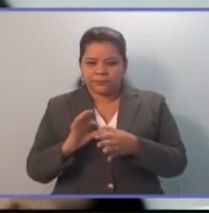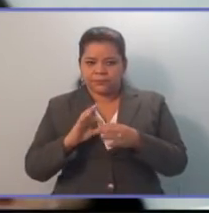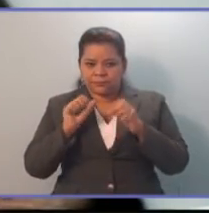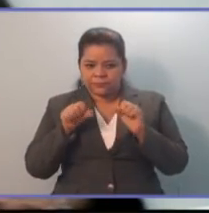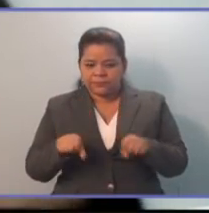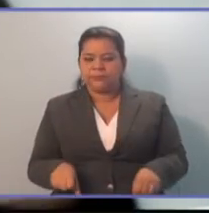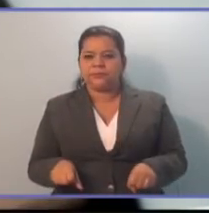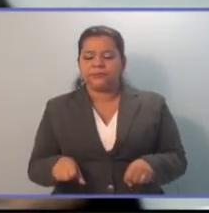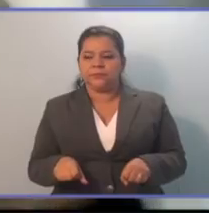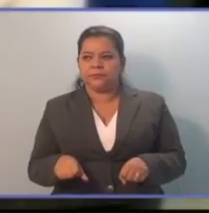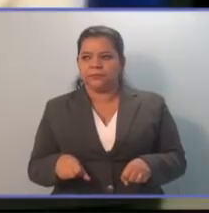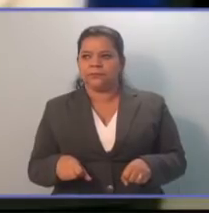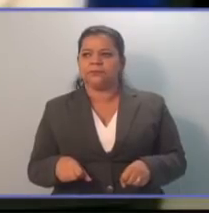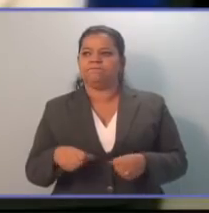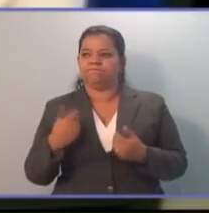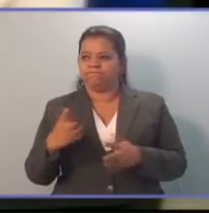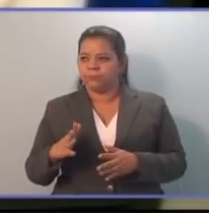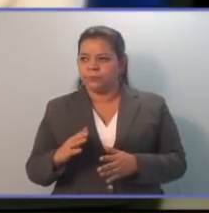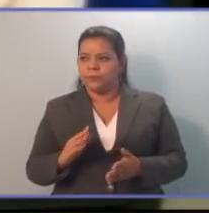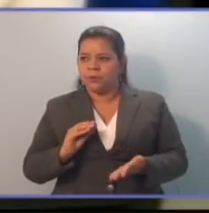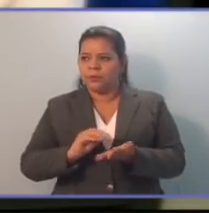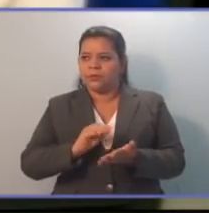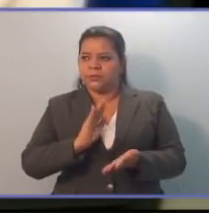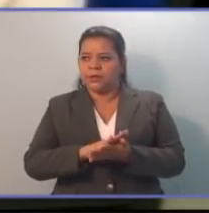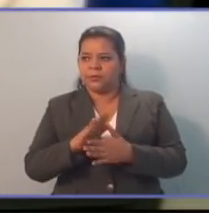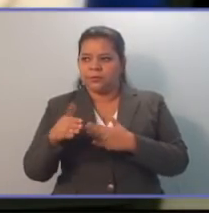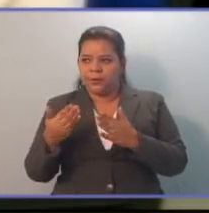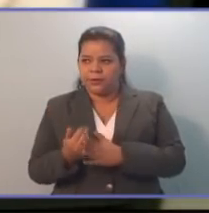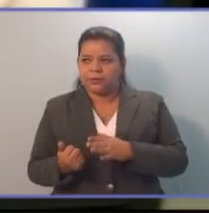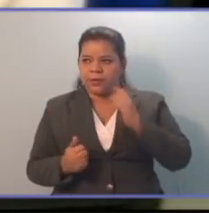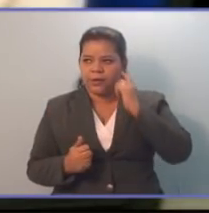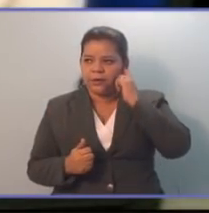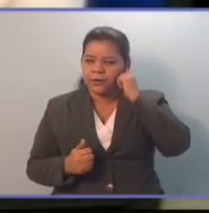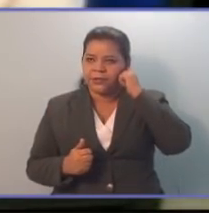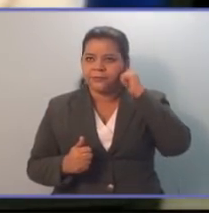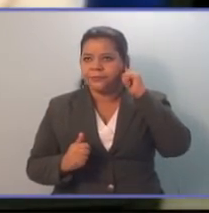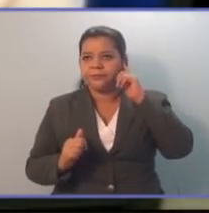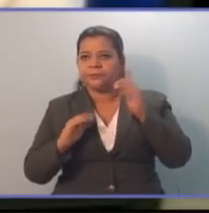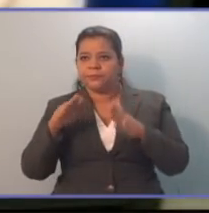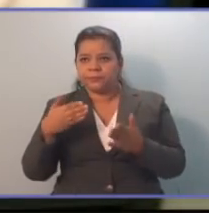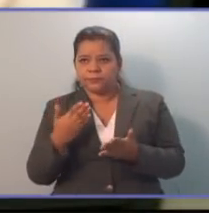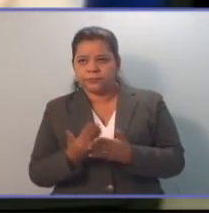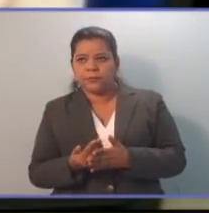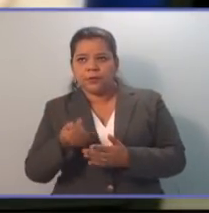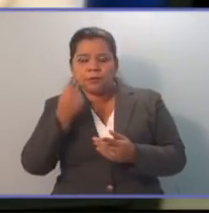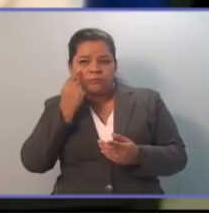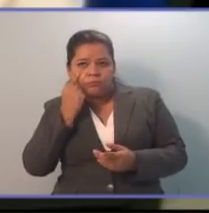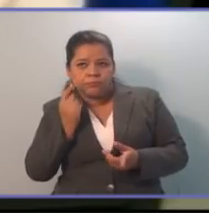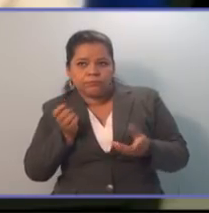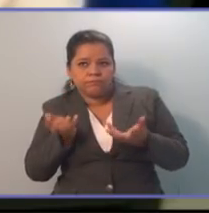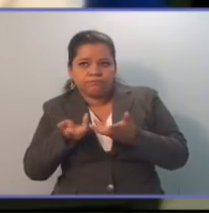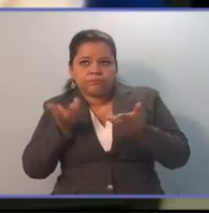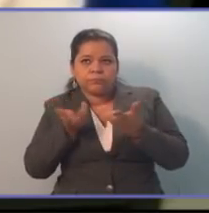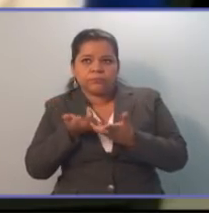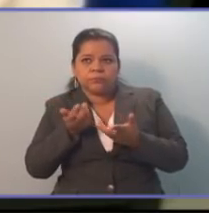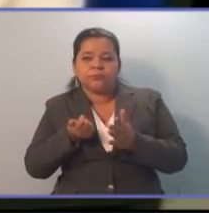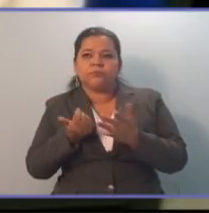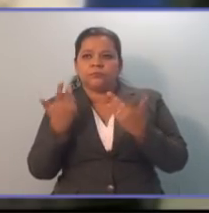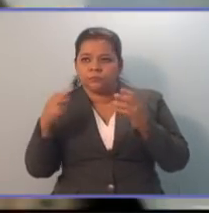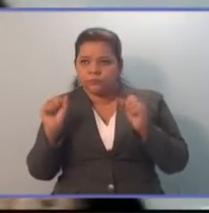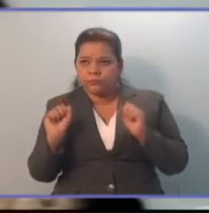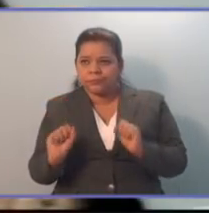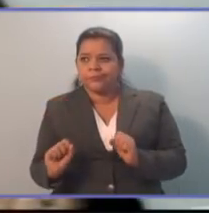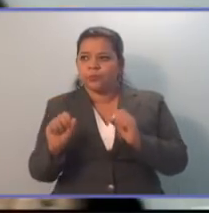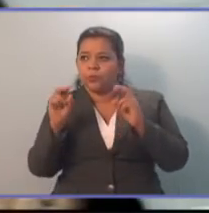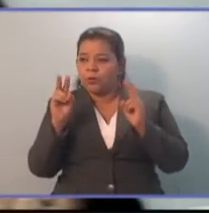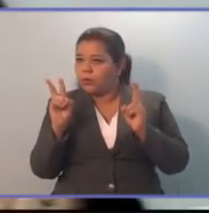determinados en una auditoría judicial. Y la inspección judicial debe de ser también un